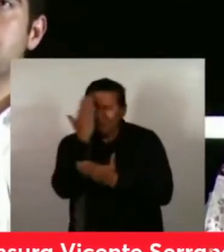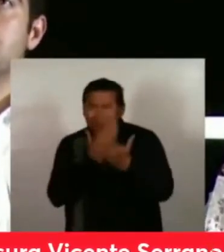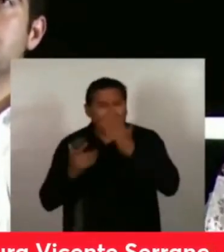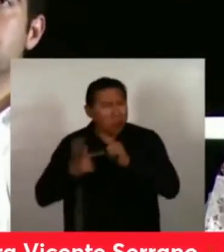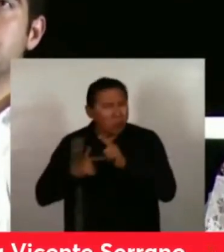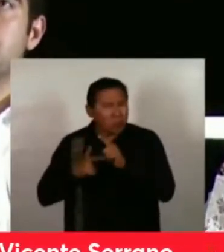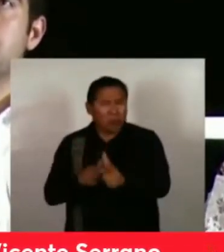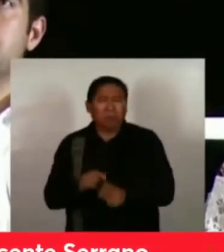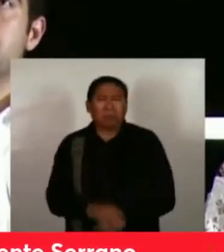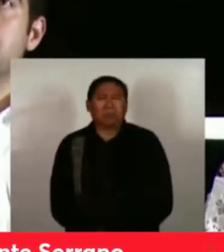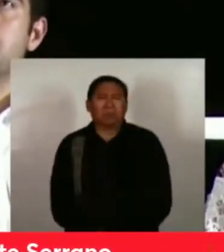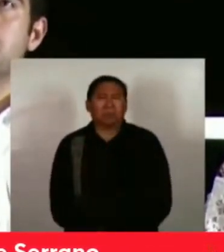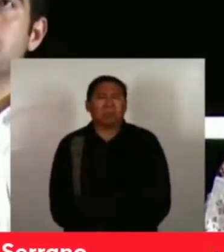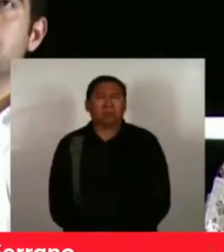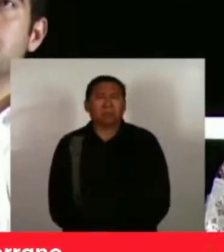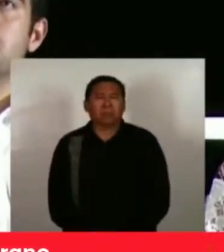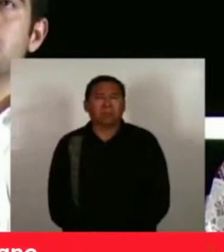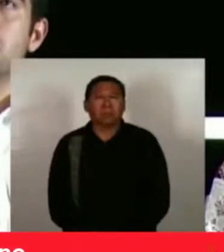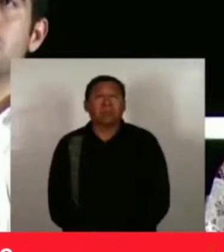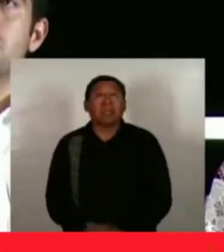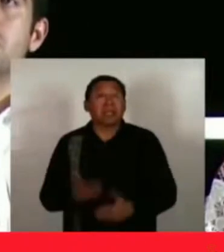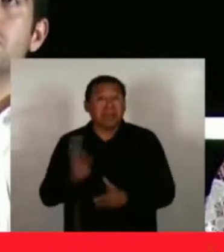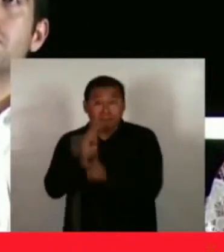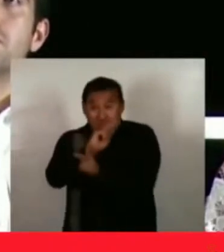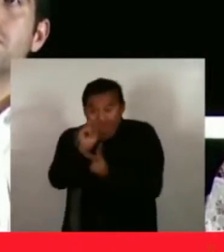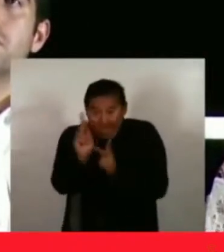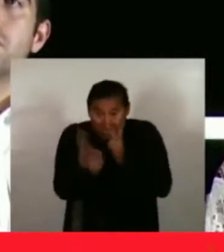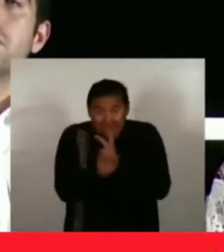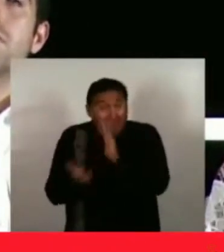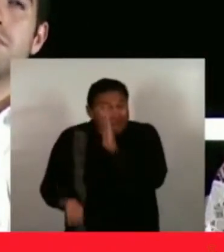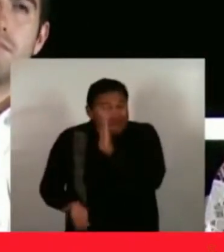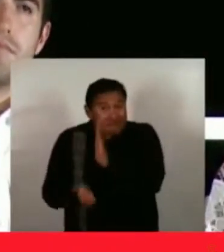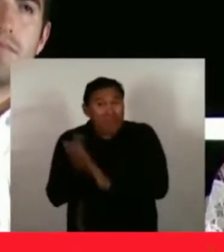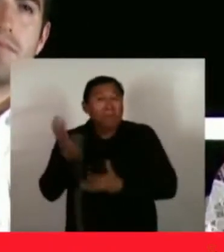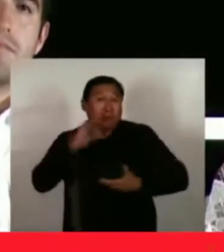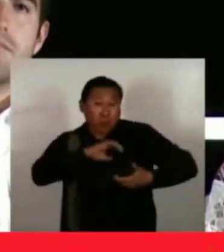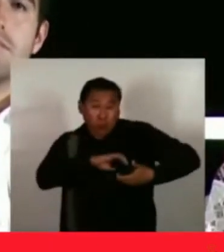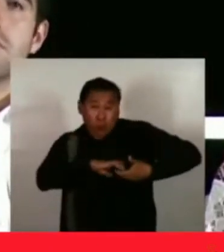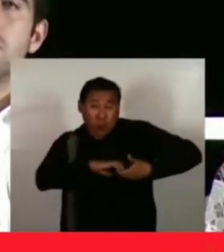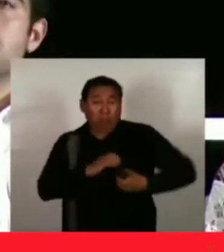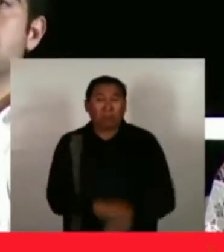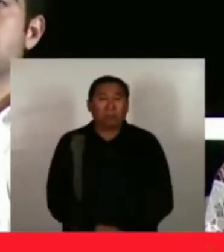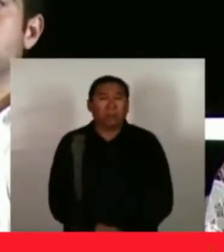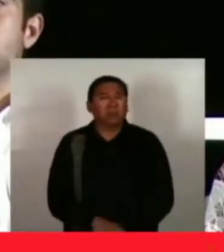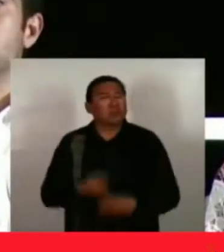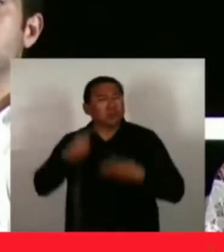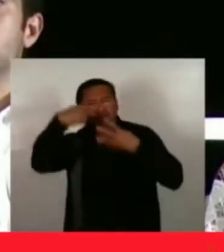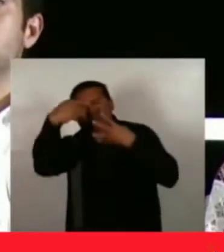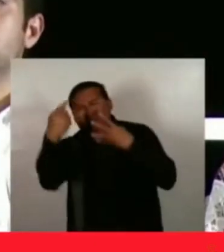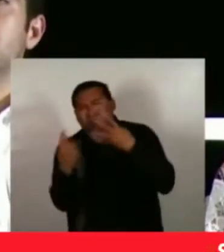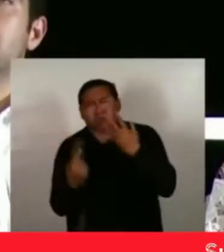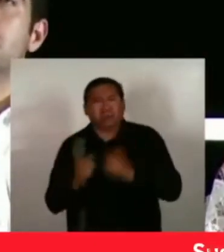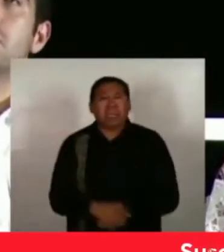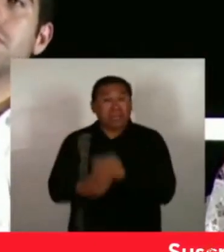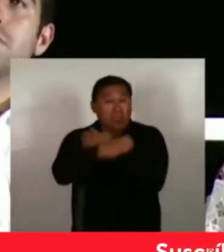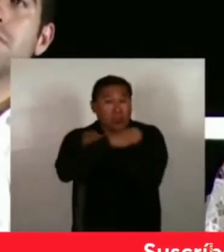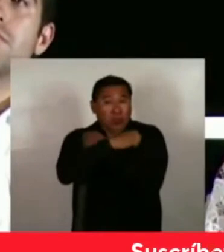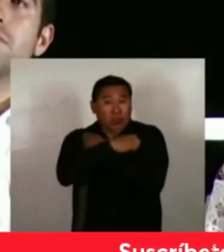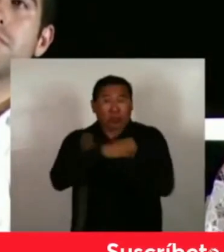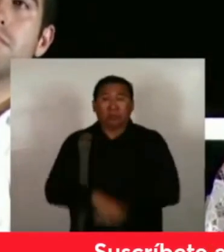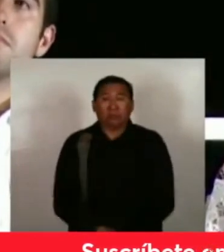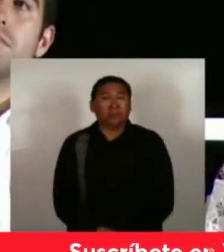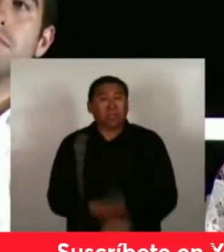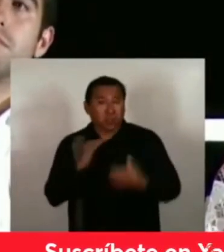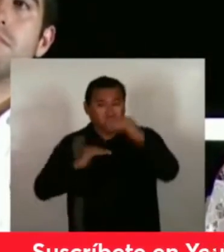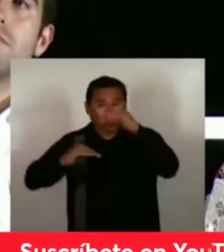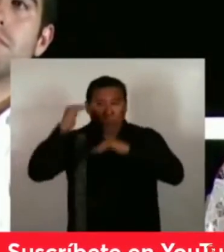estar. Entonces vamos a hacer más preparatorias con ALEPS, toda la forma de educación media